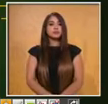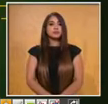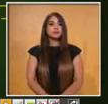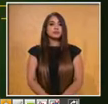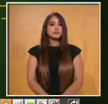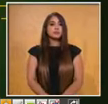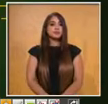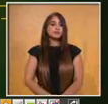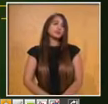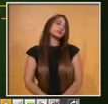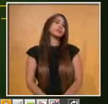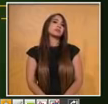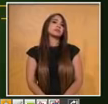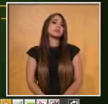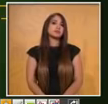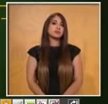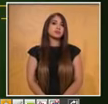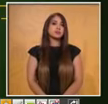madre.